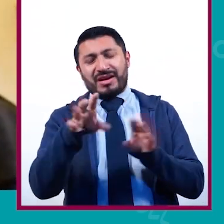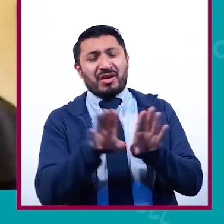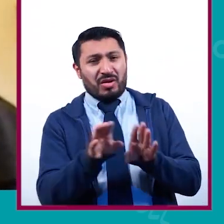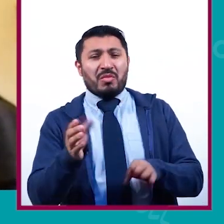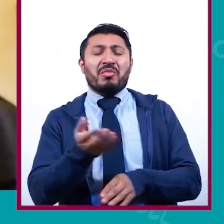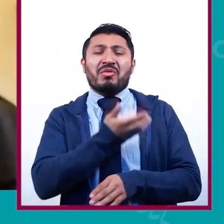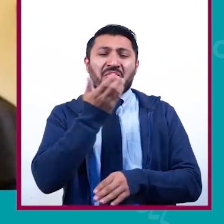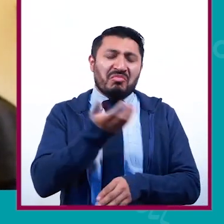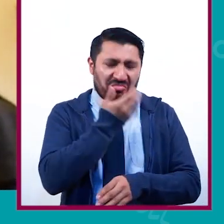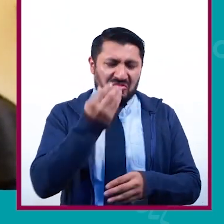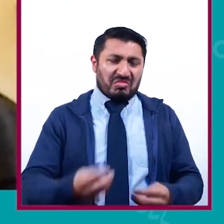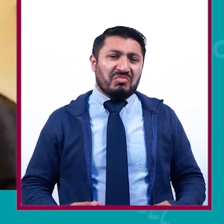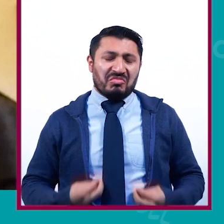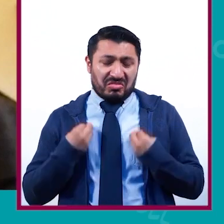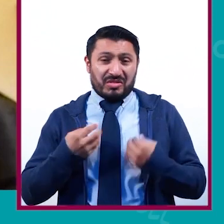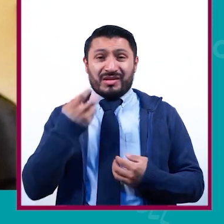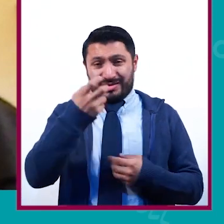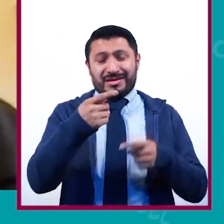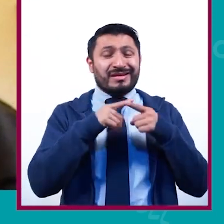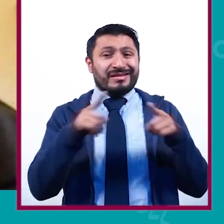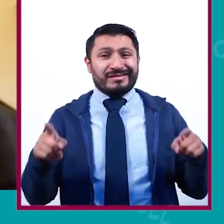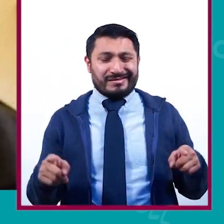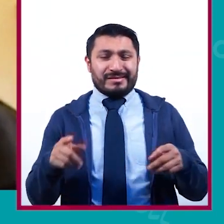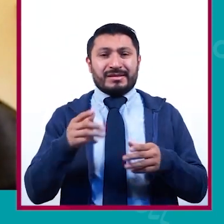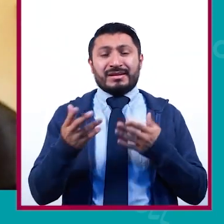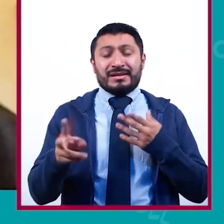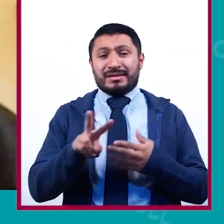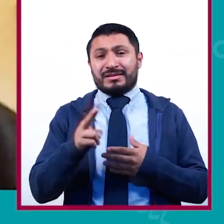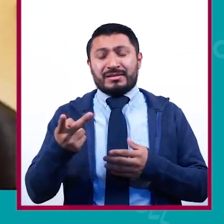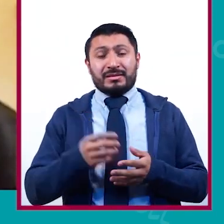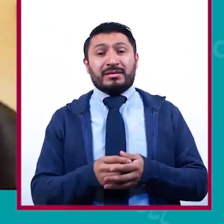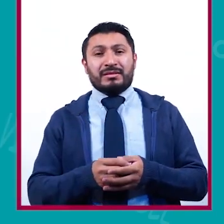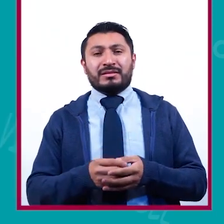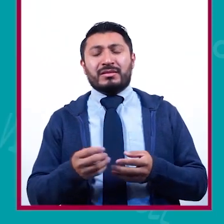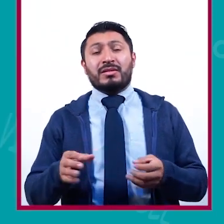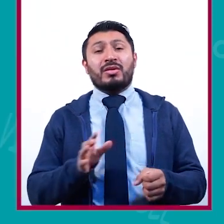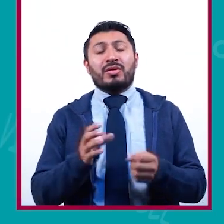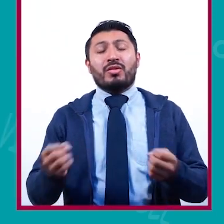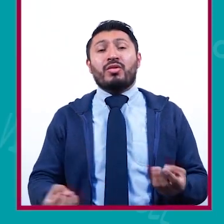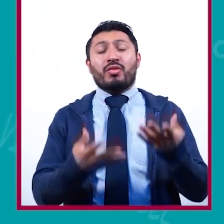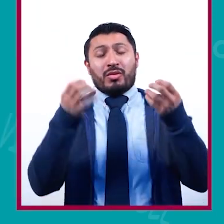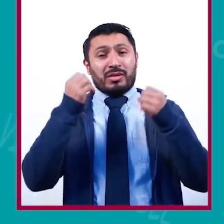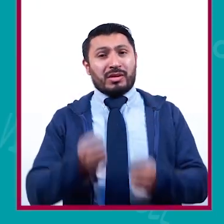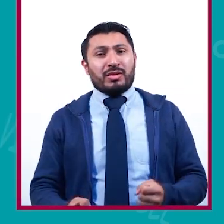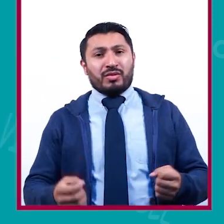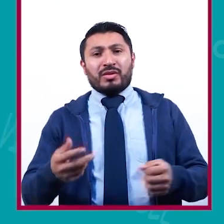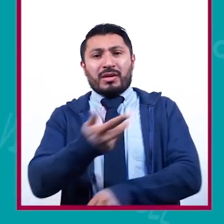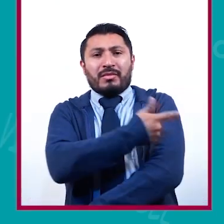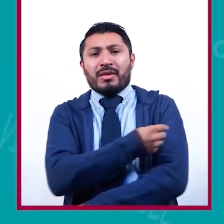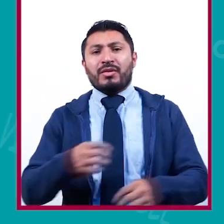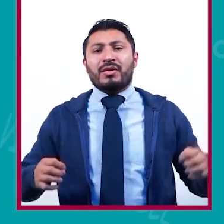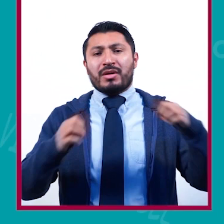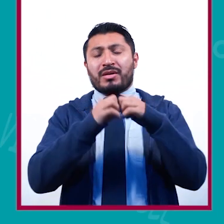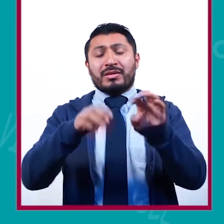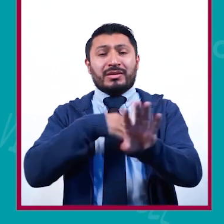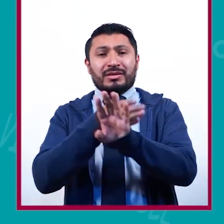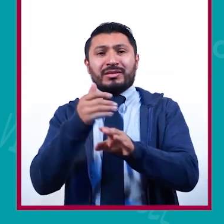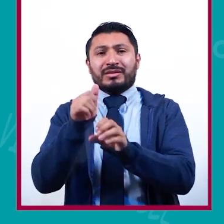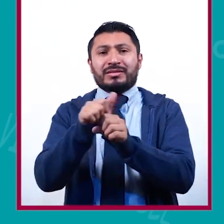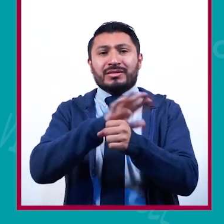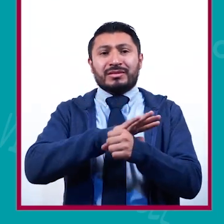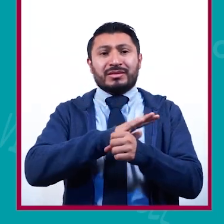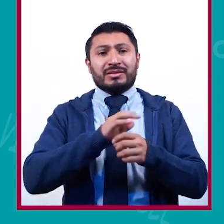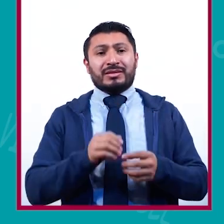son las vacunas comunes y son vivas. Esa es la gran diferencia entre ambas. ¿Qué tan segura es la vacuna de emergencia contra